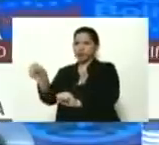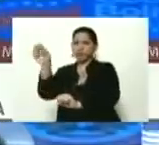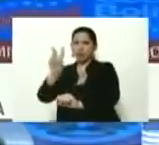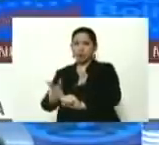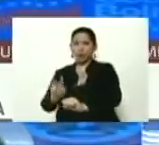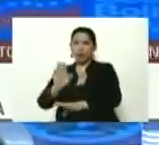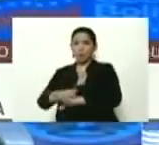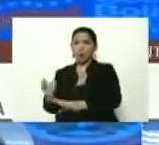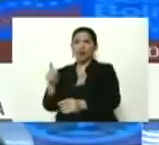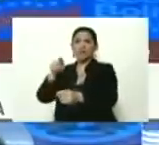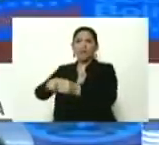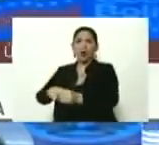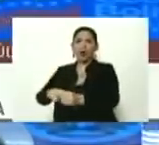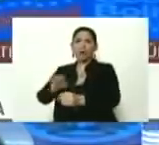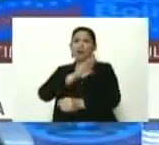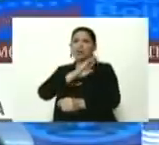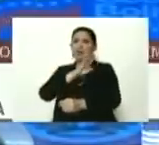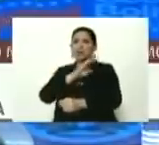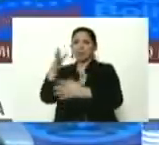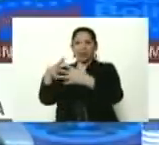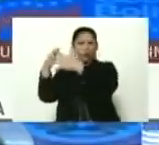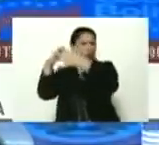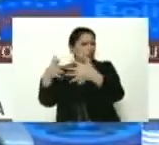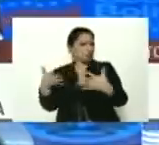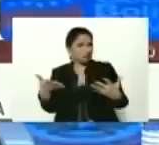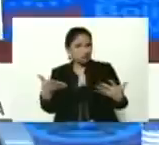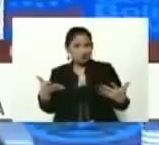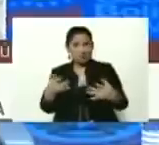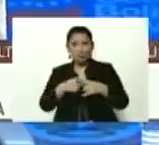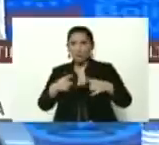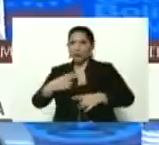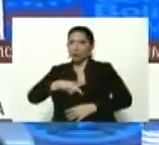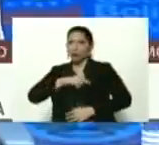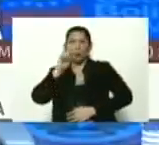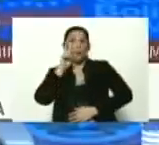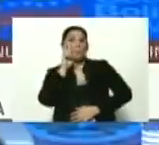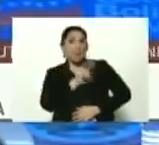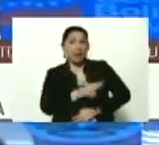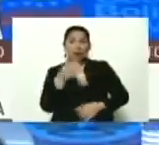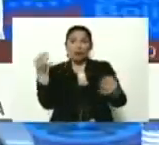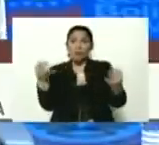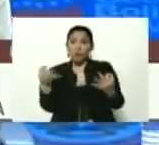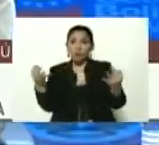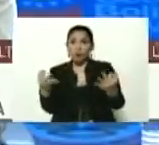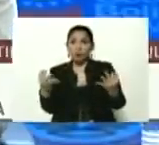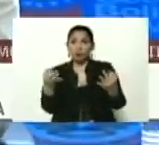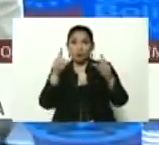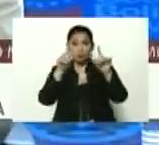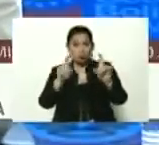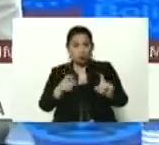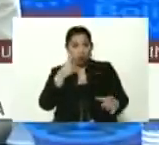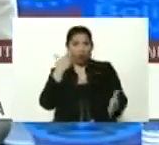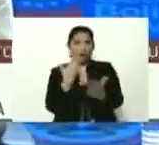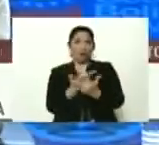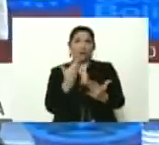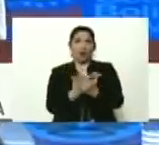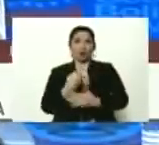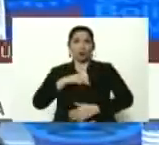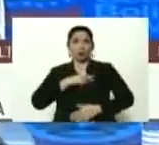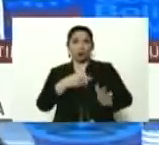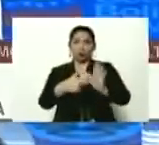forma parte de los Estados Unidos de Norteamérica. Pero lo que estamos viendo en realidad, y son pruebas que nosotros vamos a